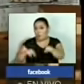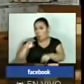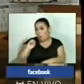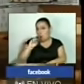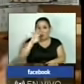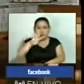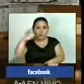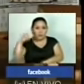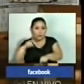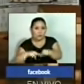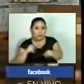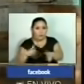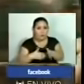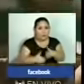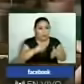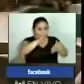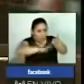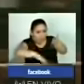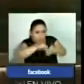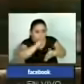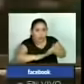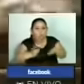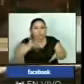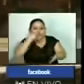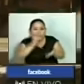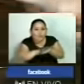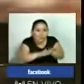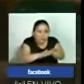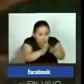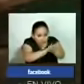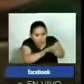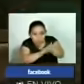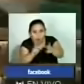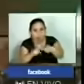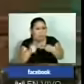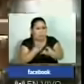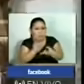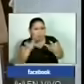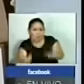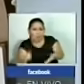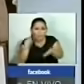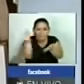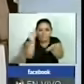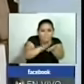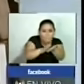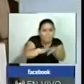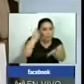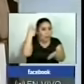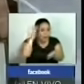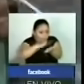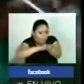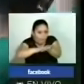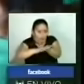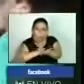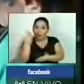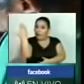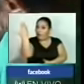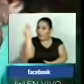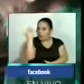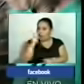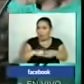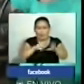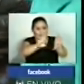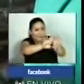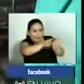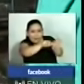dólares, porque empezando desde pintura, cine, bases, lacas, barnices, masillas, lijas, espejos,